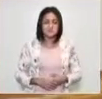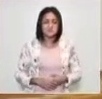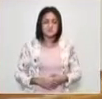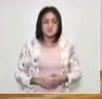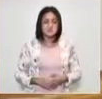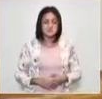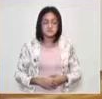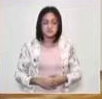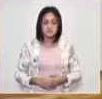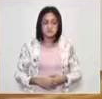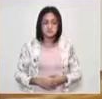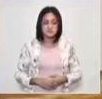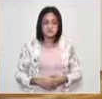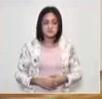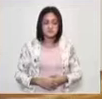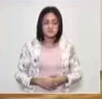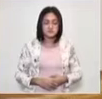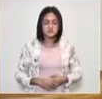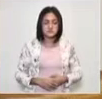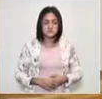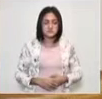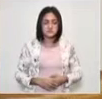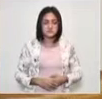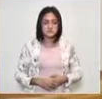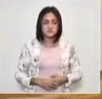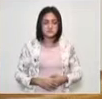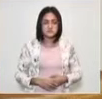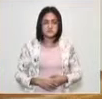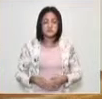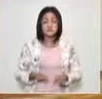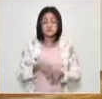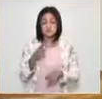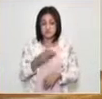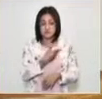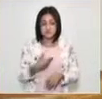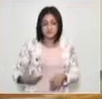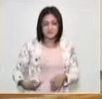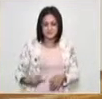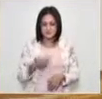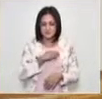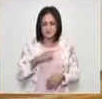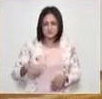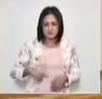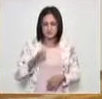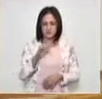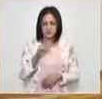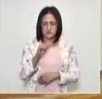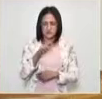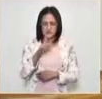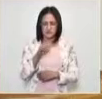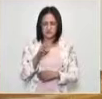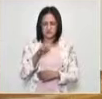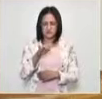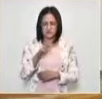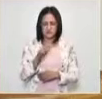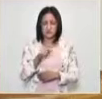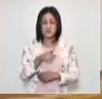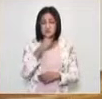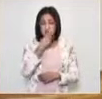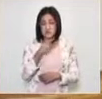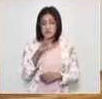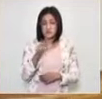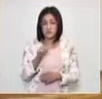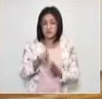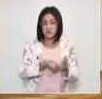Mira, primero hay que saber que el alcalde, hasta donde me están diciendo aquí mi equipo, no